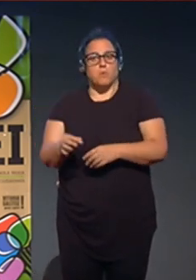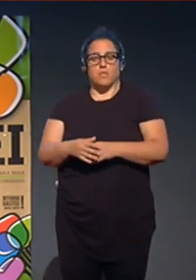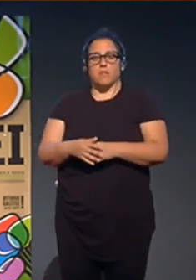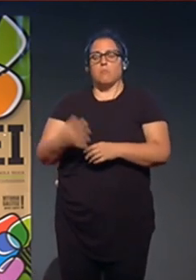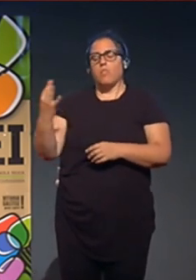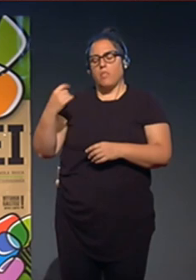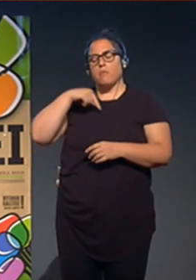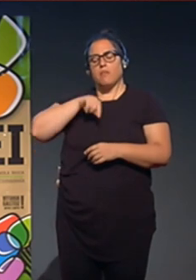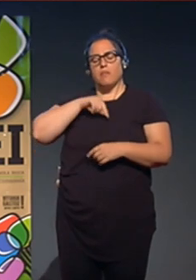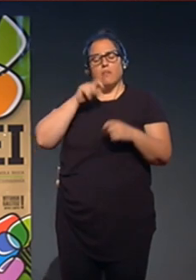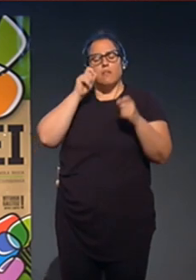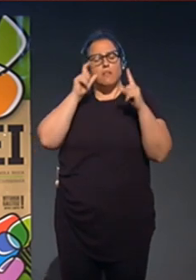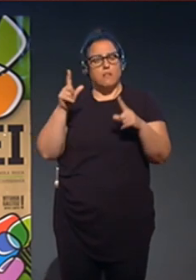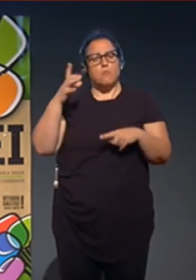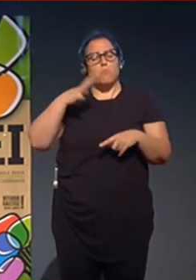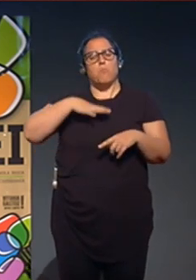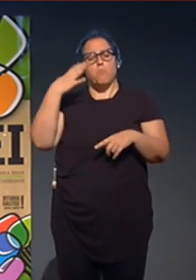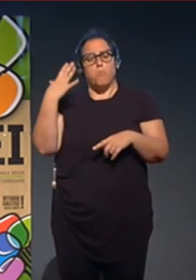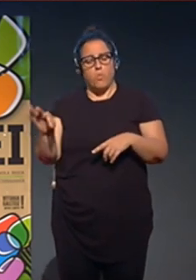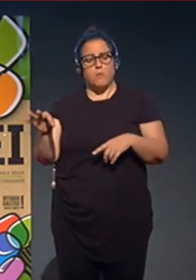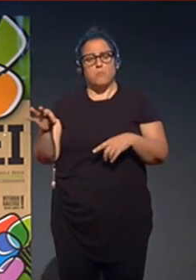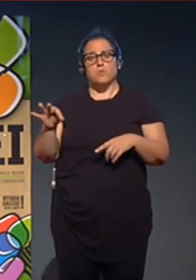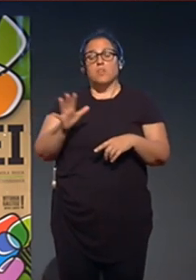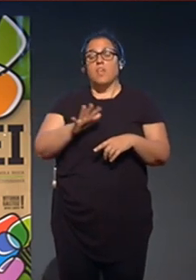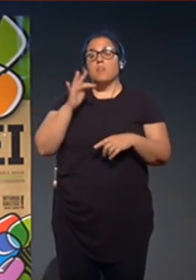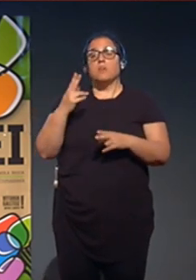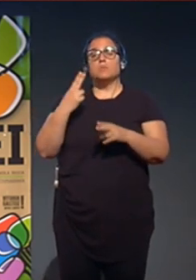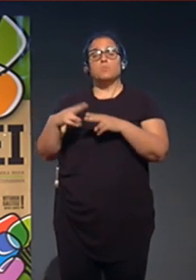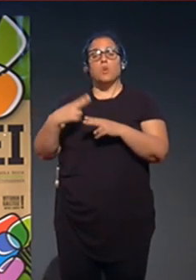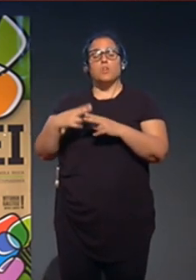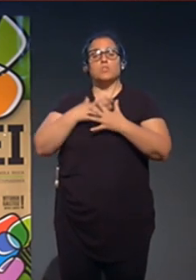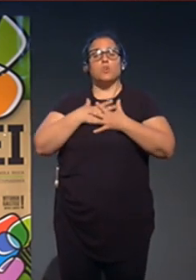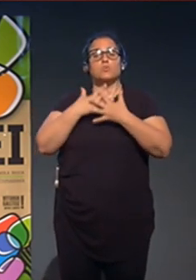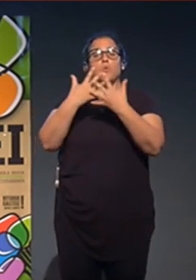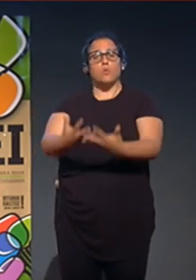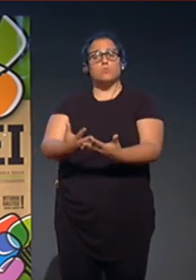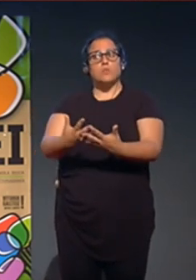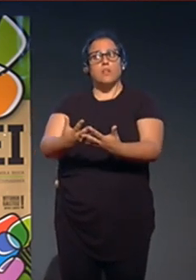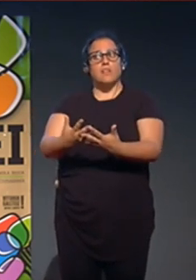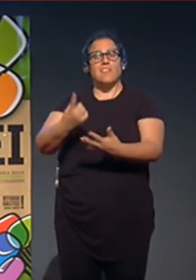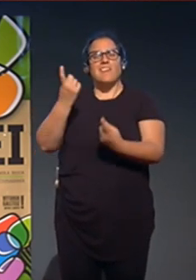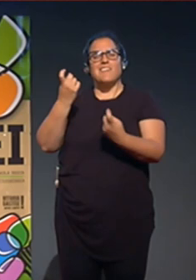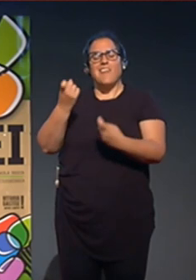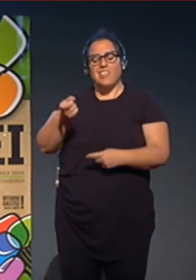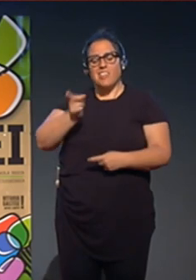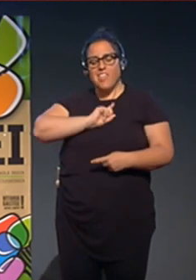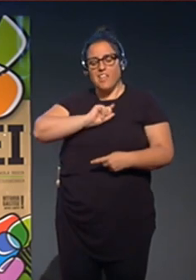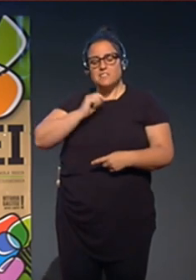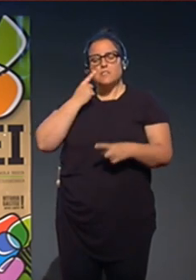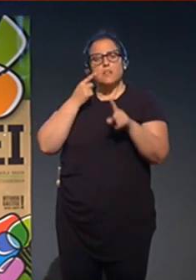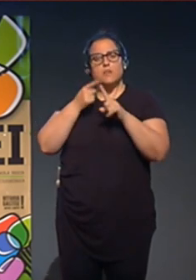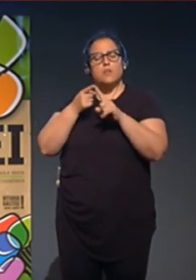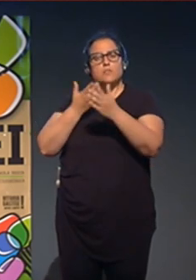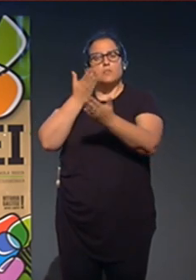conscientes de que podemos y de que es más los políticos de buena voluntad nos necesitan para poder hacer los cambios